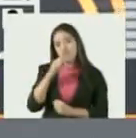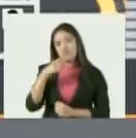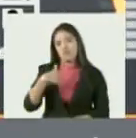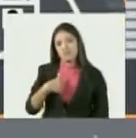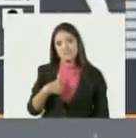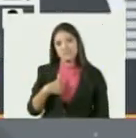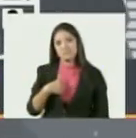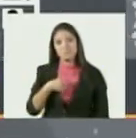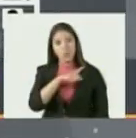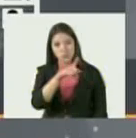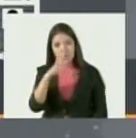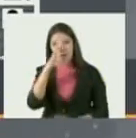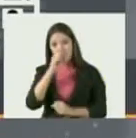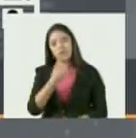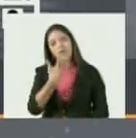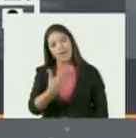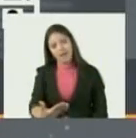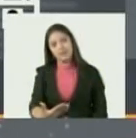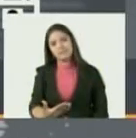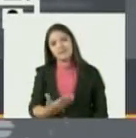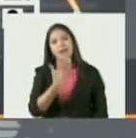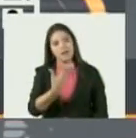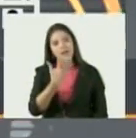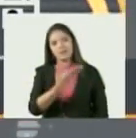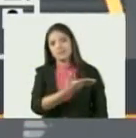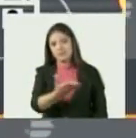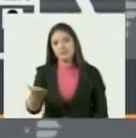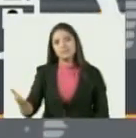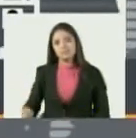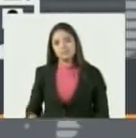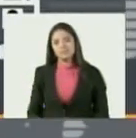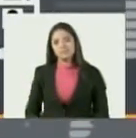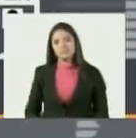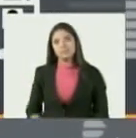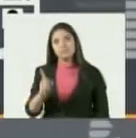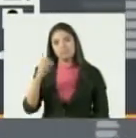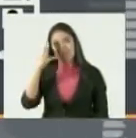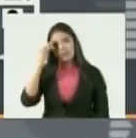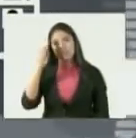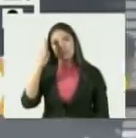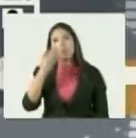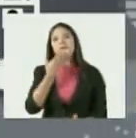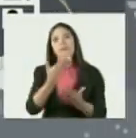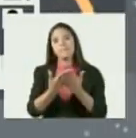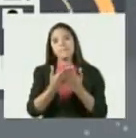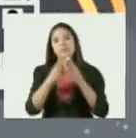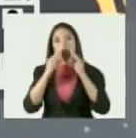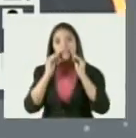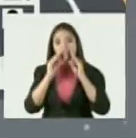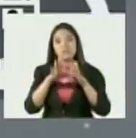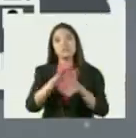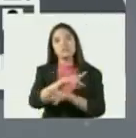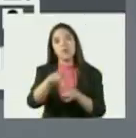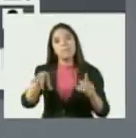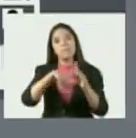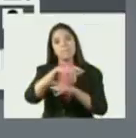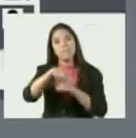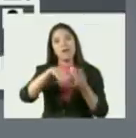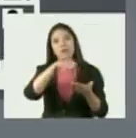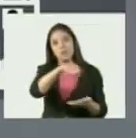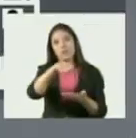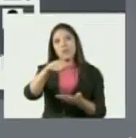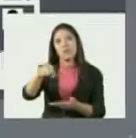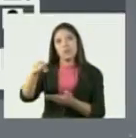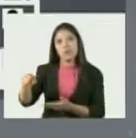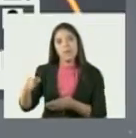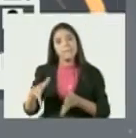palabra. Les doy las gracias, ¿oyeron? En nombre de Dios, les pido la bendición para los CLAP como